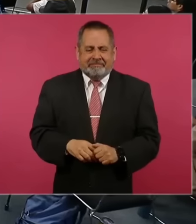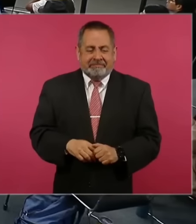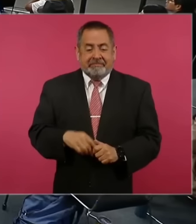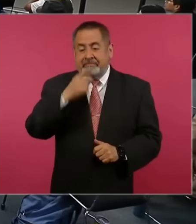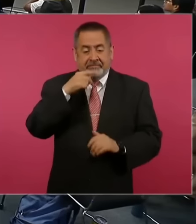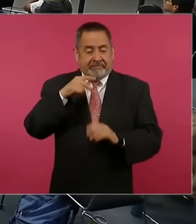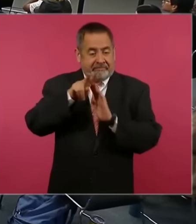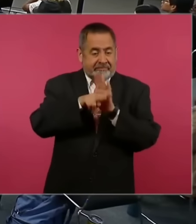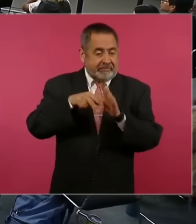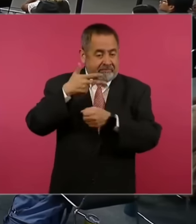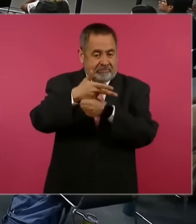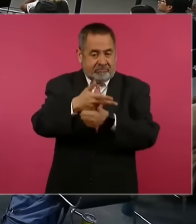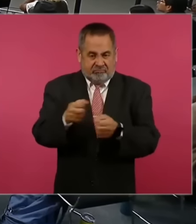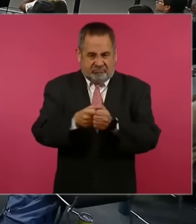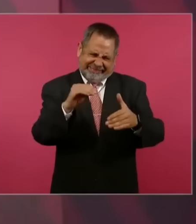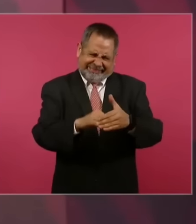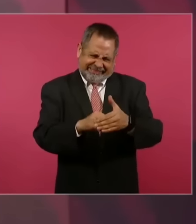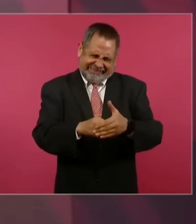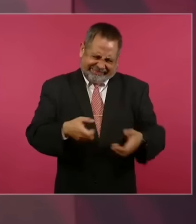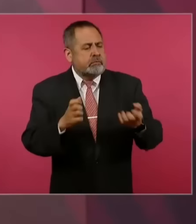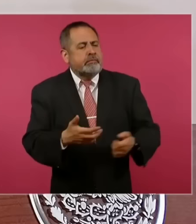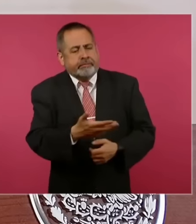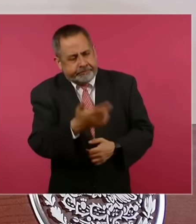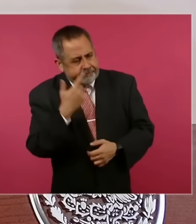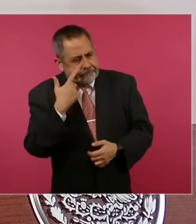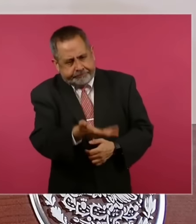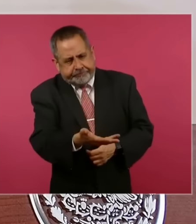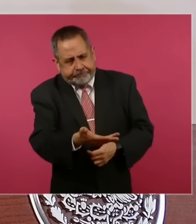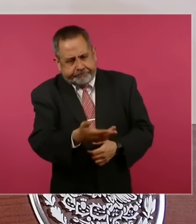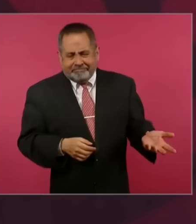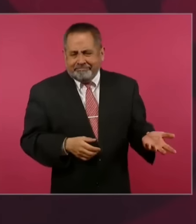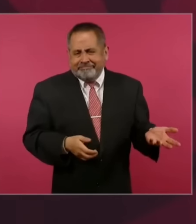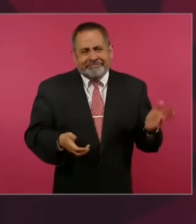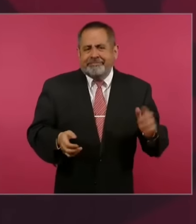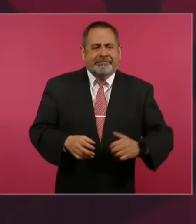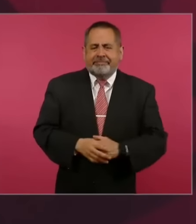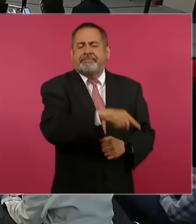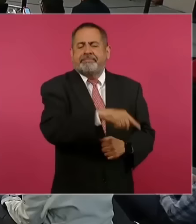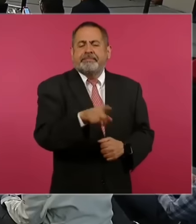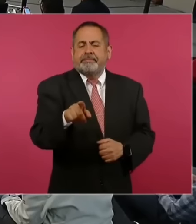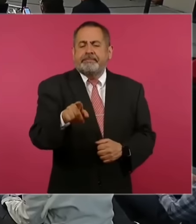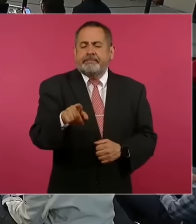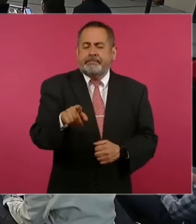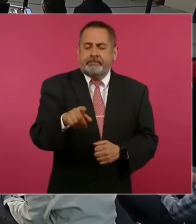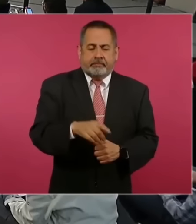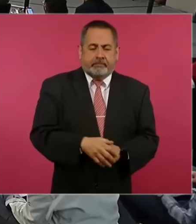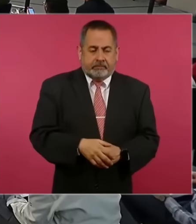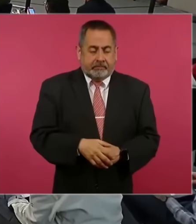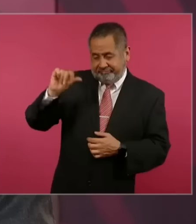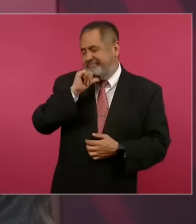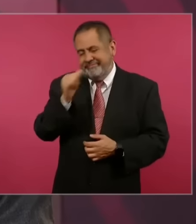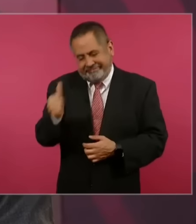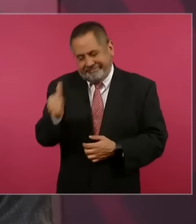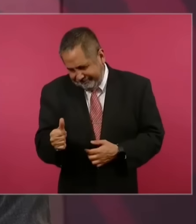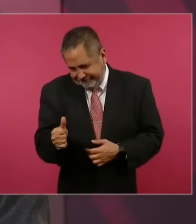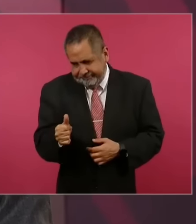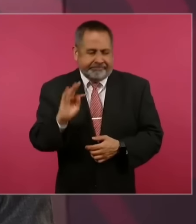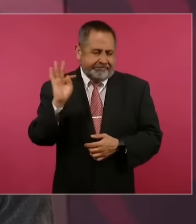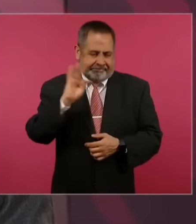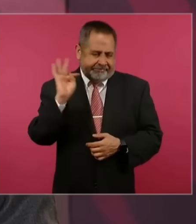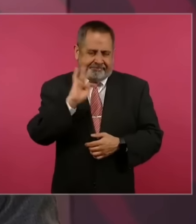Videos con maletas de dinero. ¿Dónde está? ¿Y dónde quedó la señora? Incluso si fuesen profesionales,